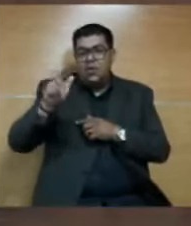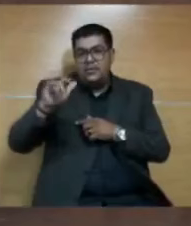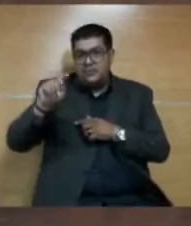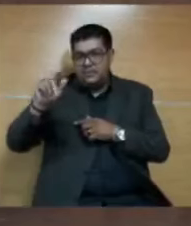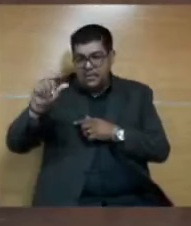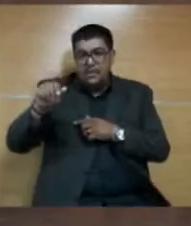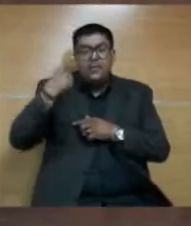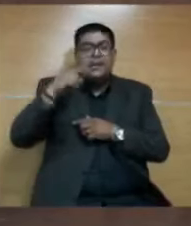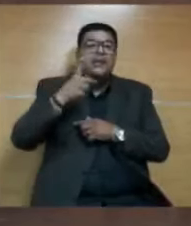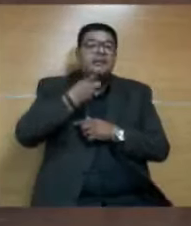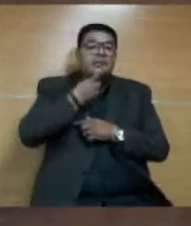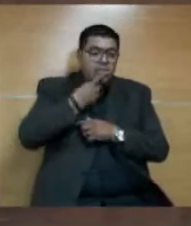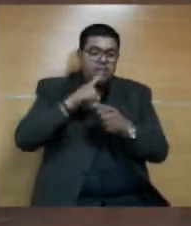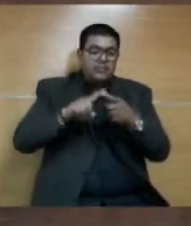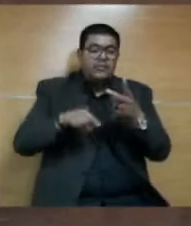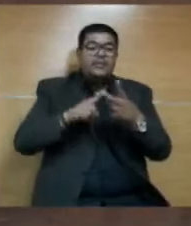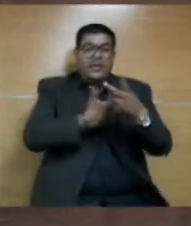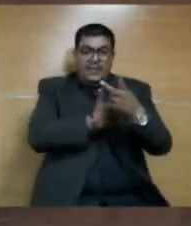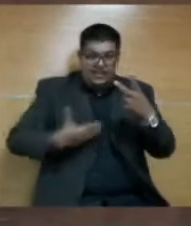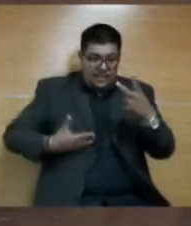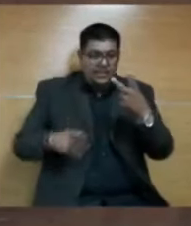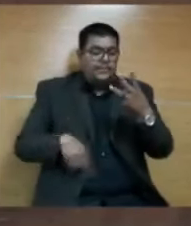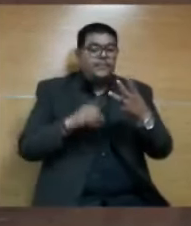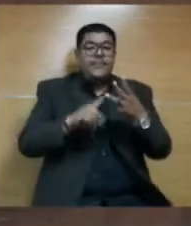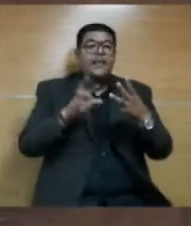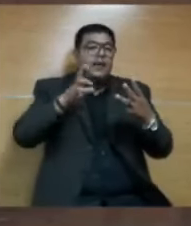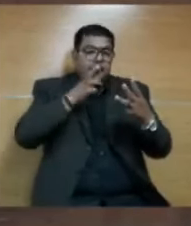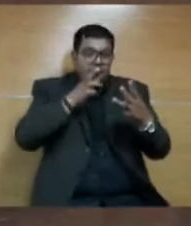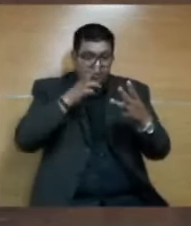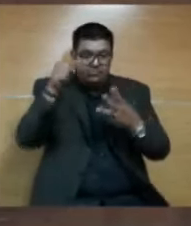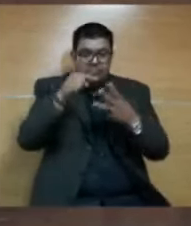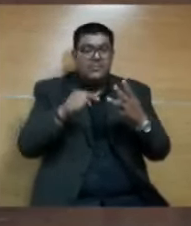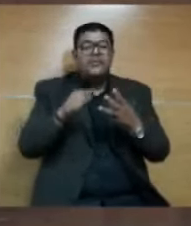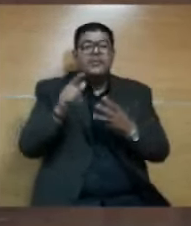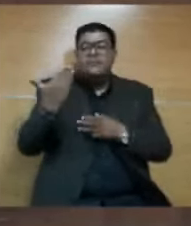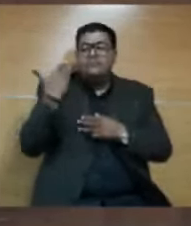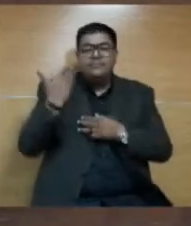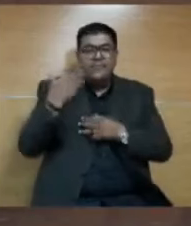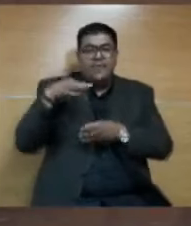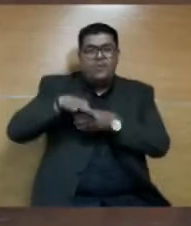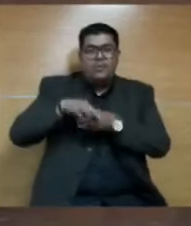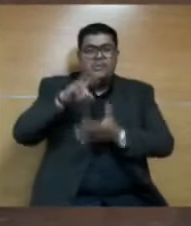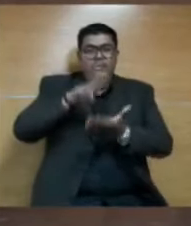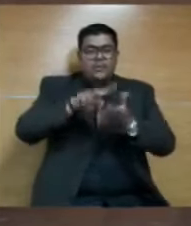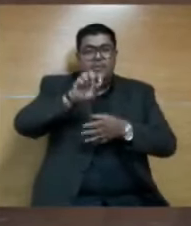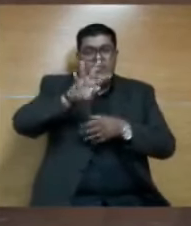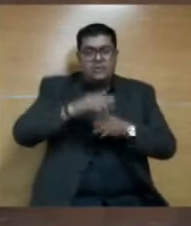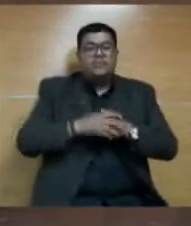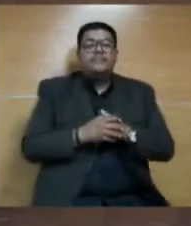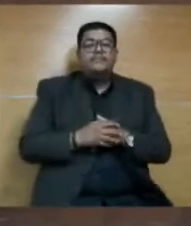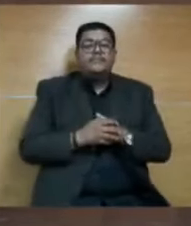de diputaciones locales, presidencias municipales y regidurías correspondientes al proceso electoral local